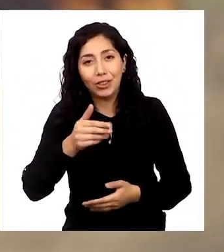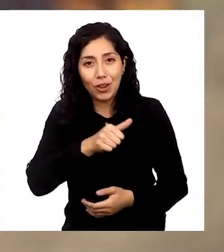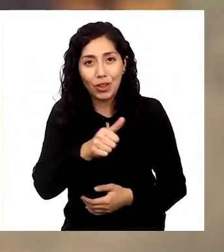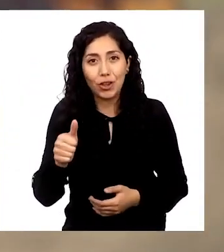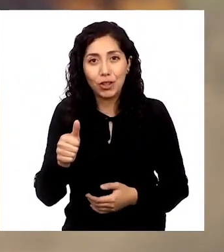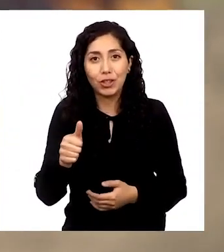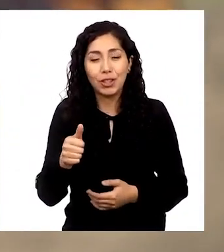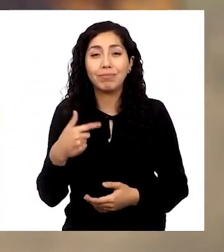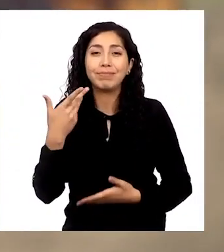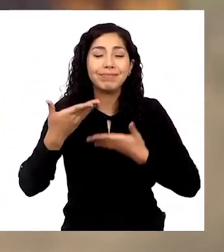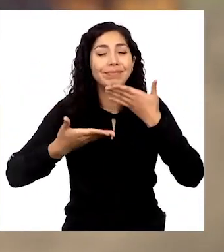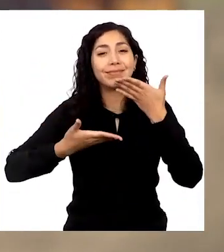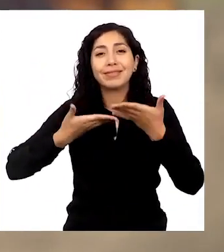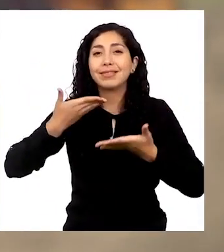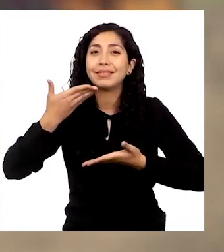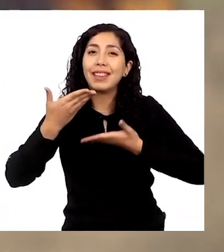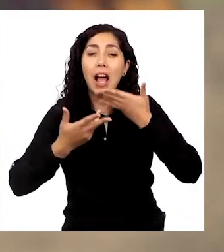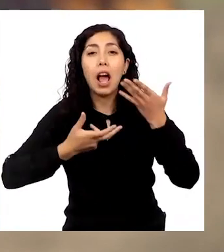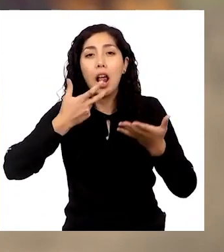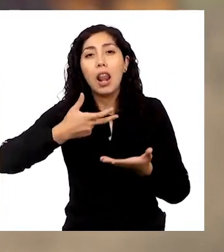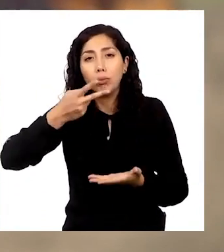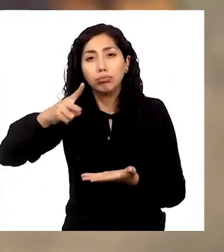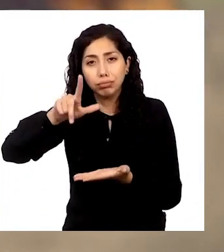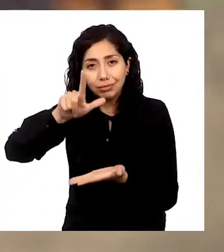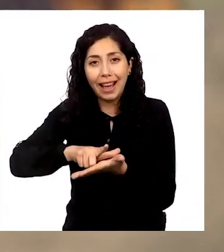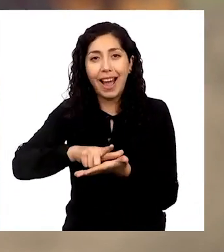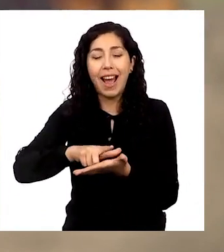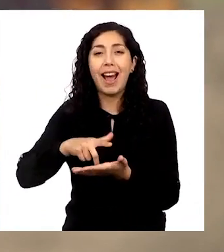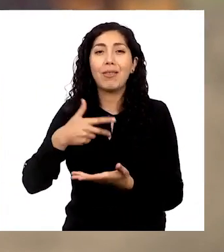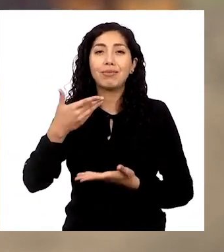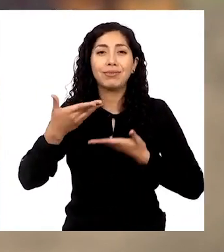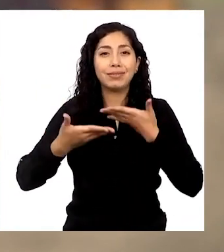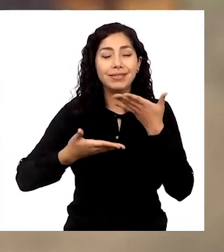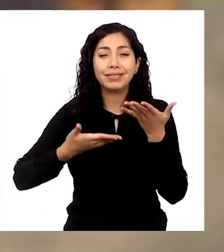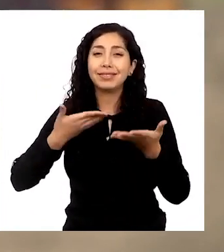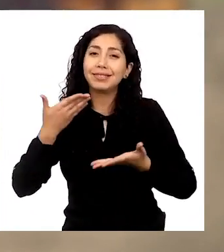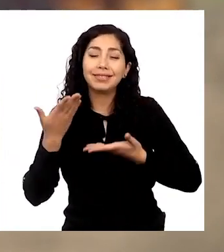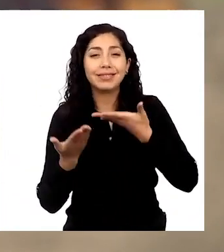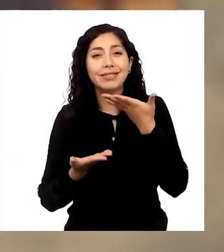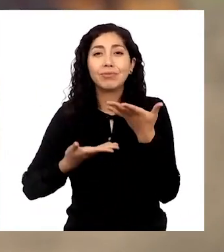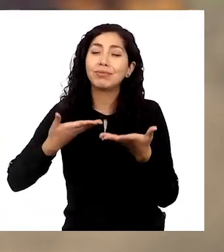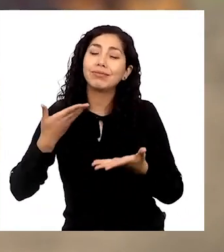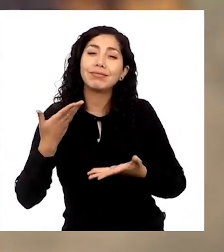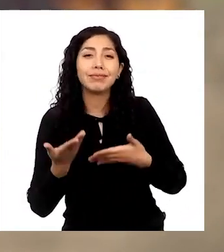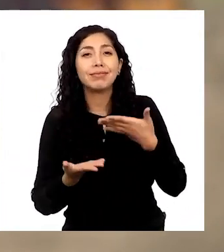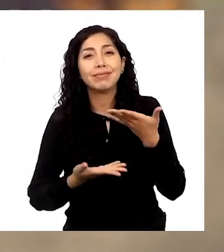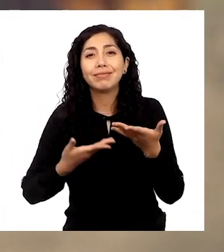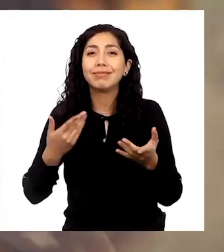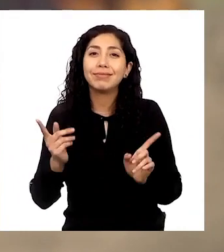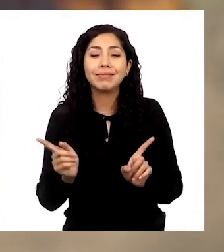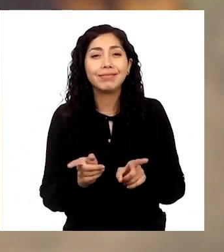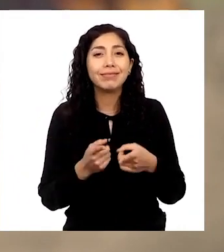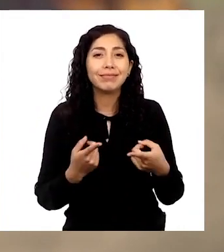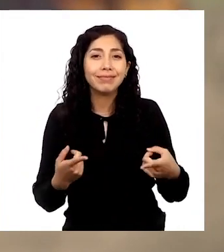todas. Munichari chake muklem la nevo rimeni asaba, mesa moro baba, que muklem me